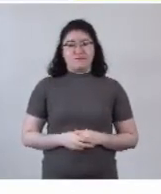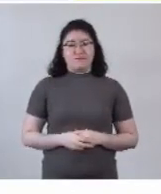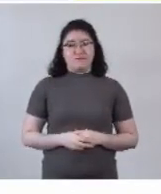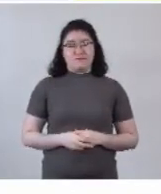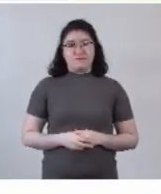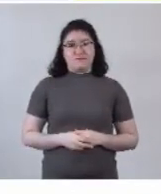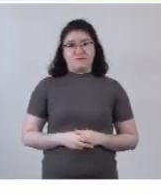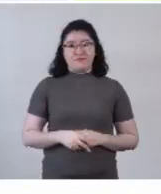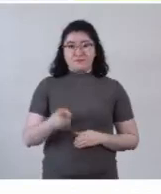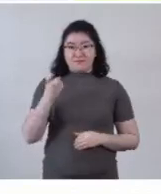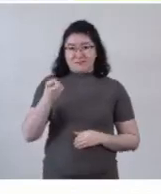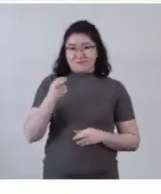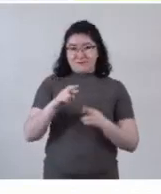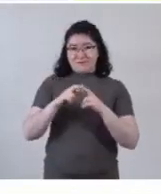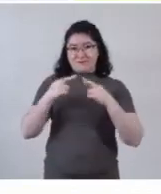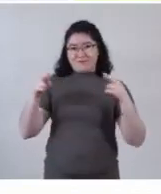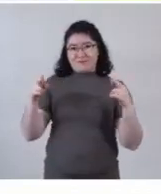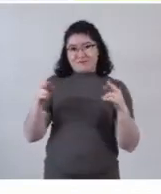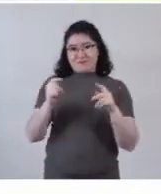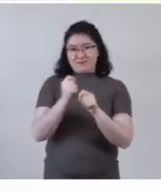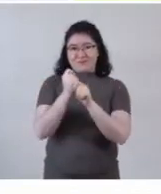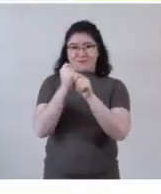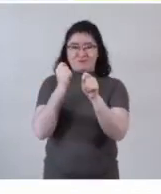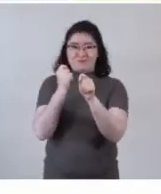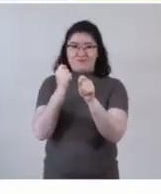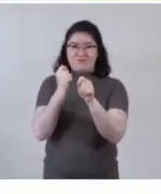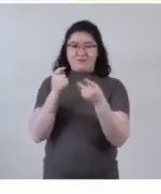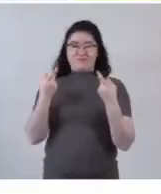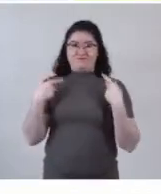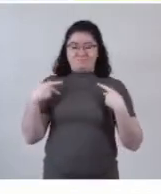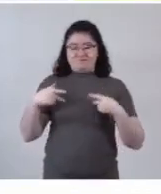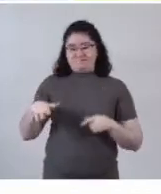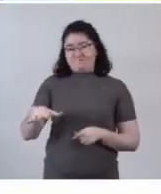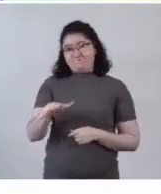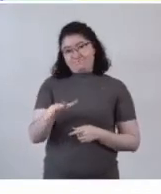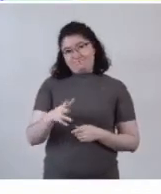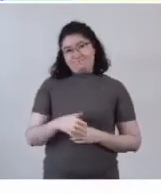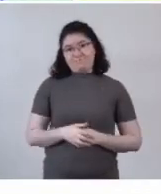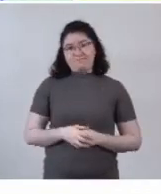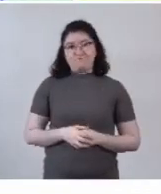Esta es la red de transporte de pasajeros.